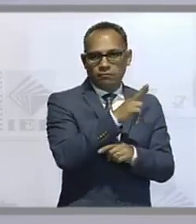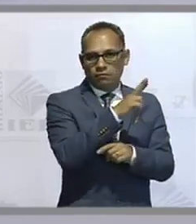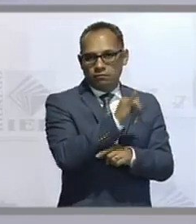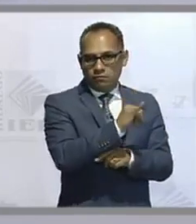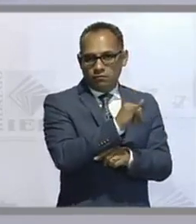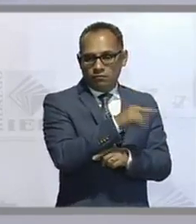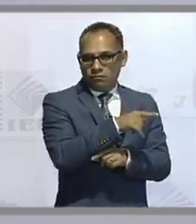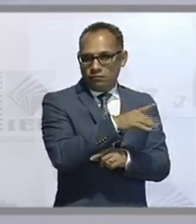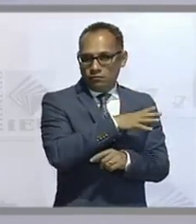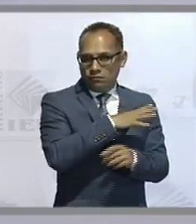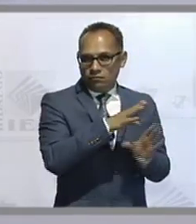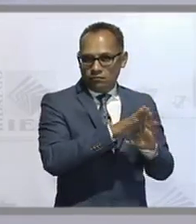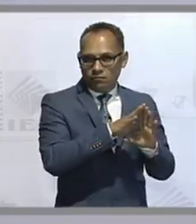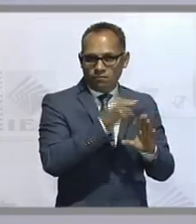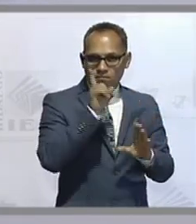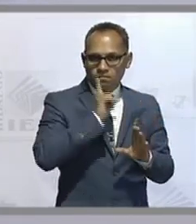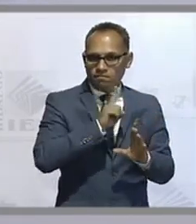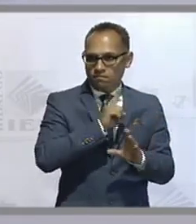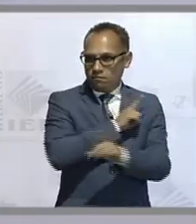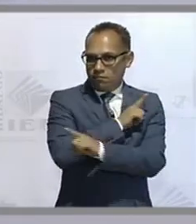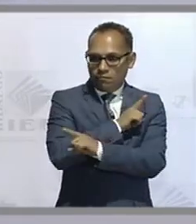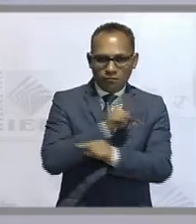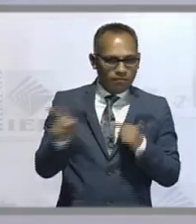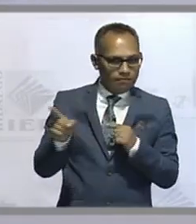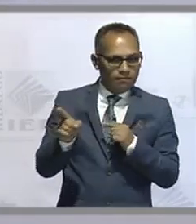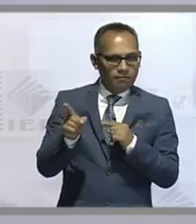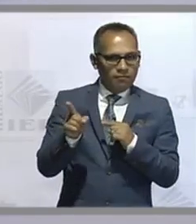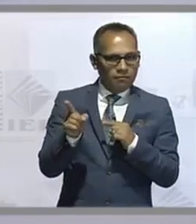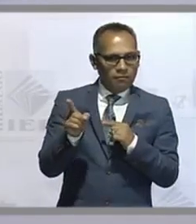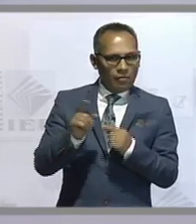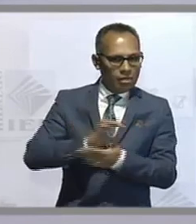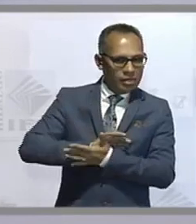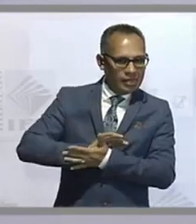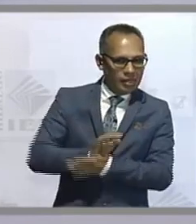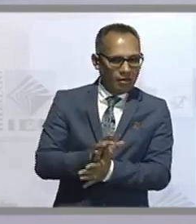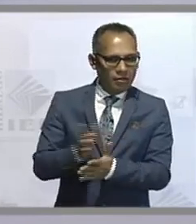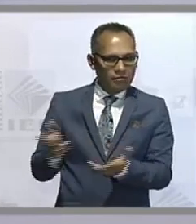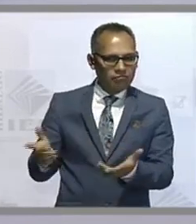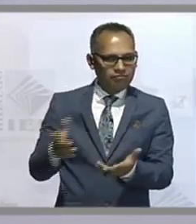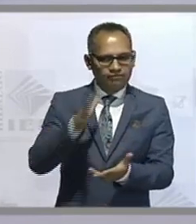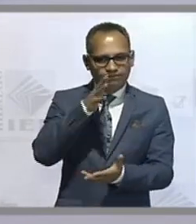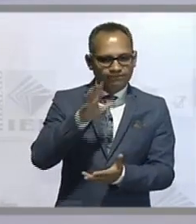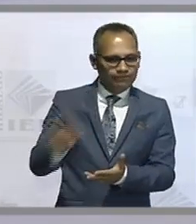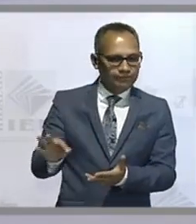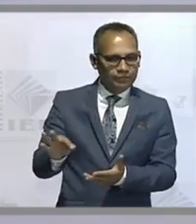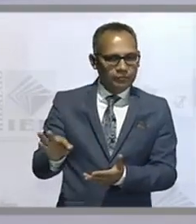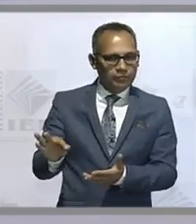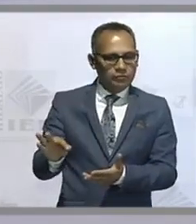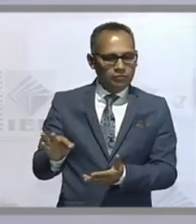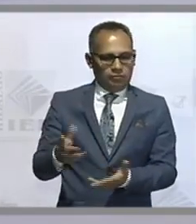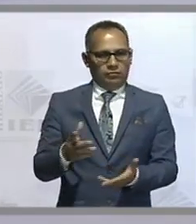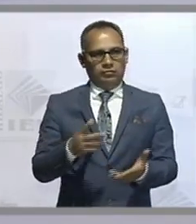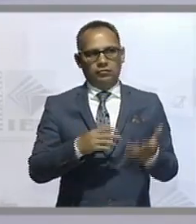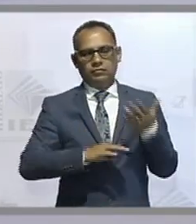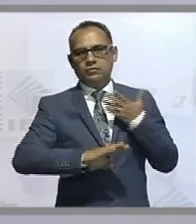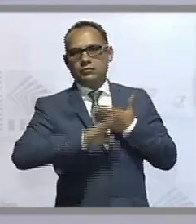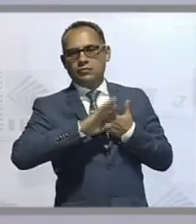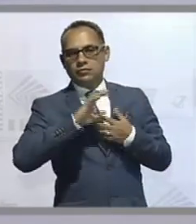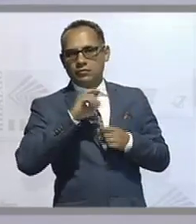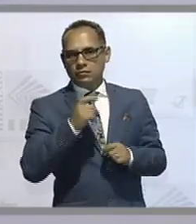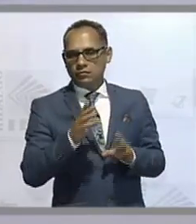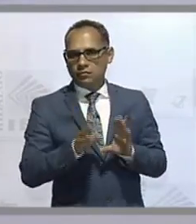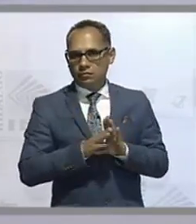la red de facebook sobre las groserías de las que he sido víctima está esta violencia nosotros la vamos a tipificar